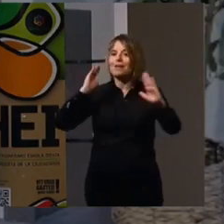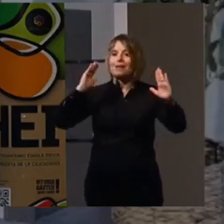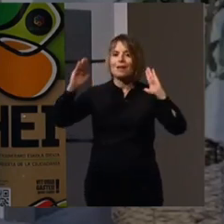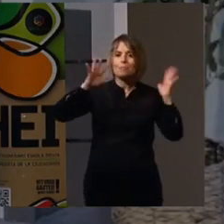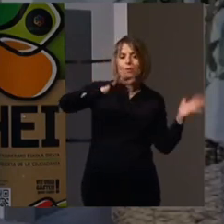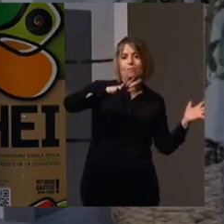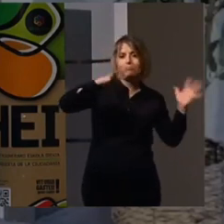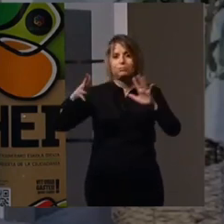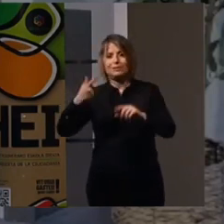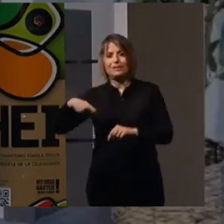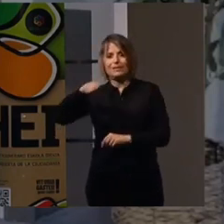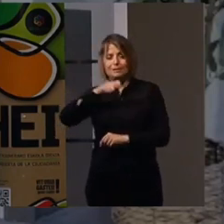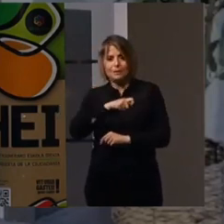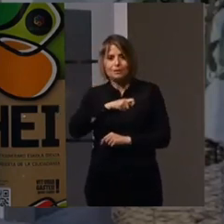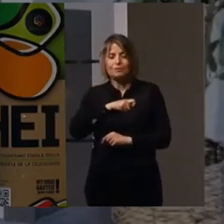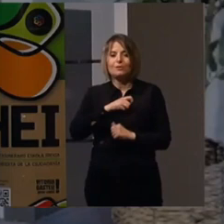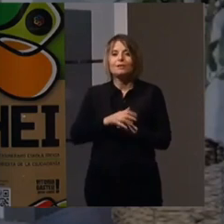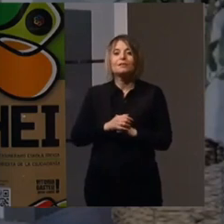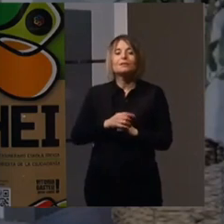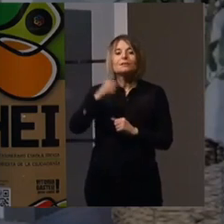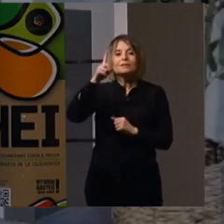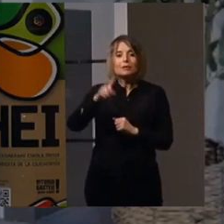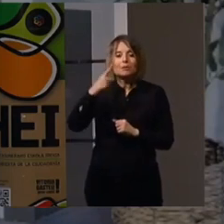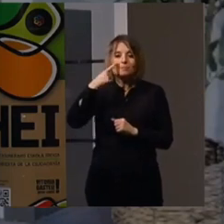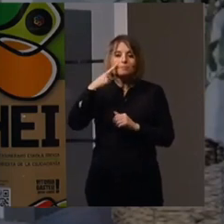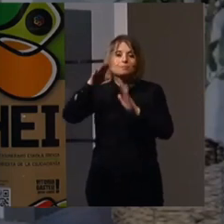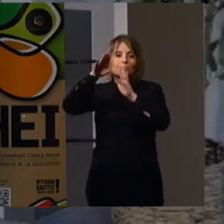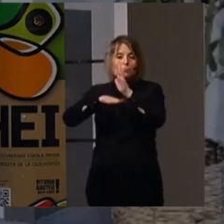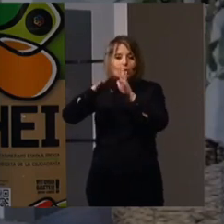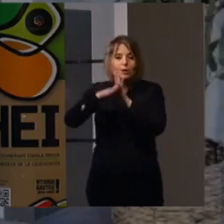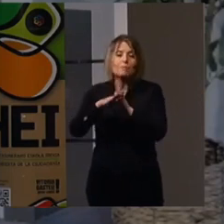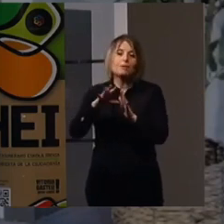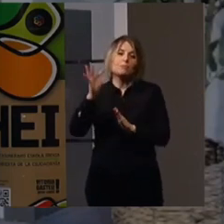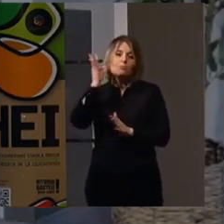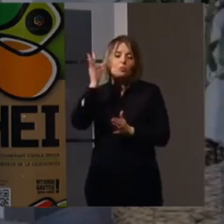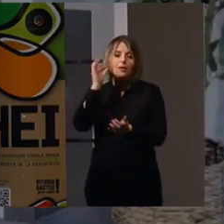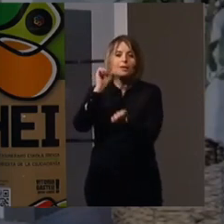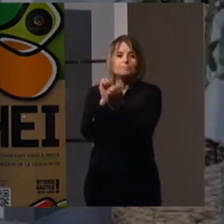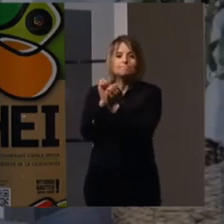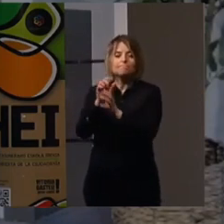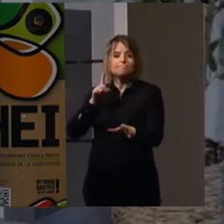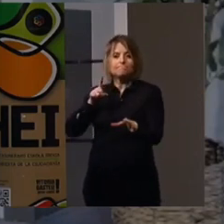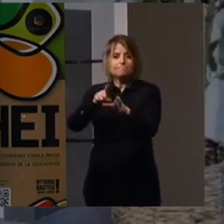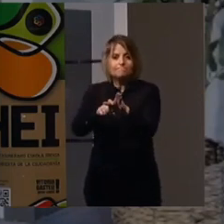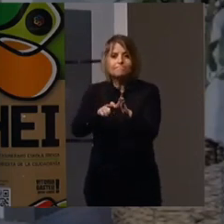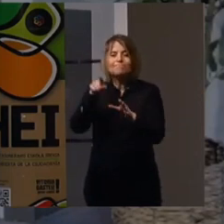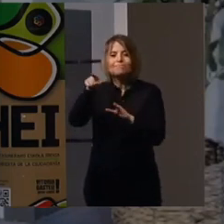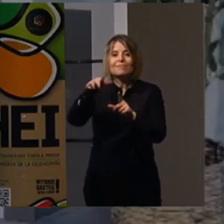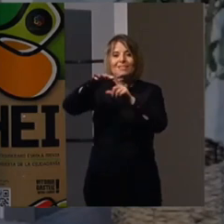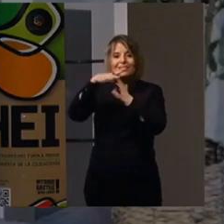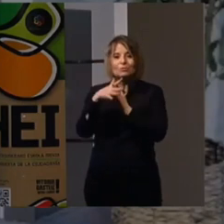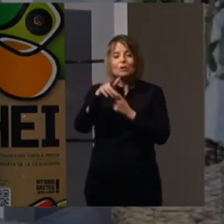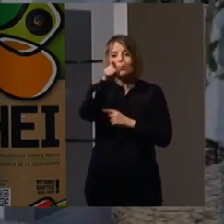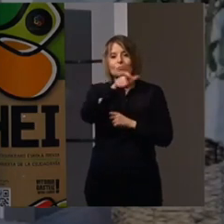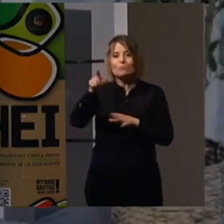la transición española y Lur Gainean Itzalazpian Emakume Baserritarra eta Parte Artesa sobre la situación